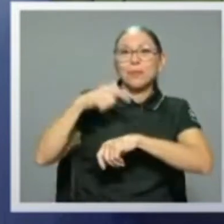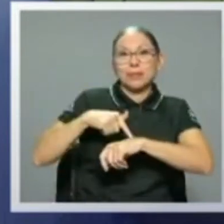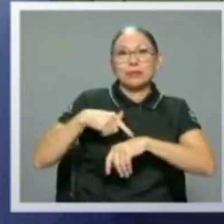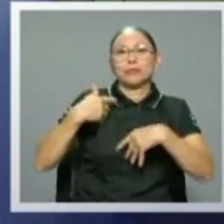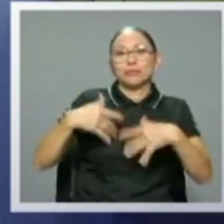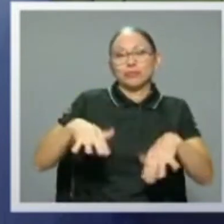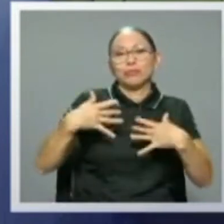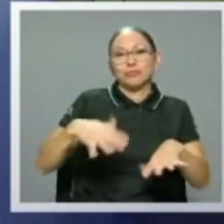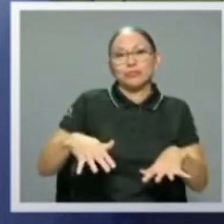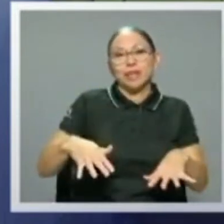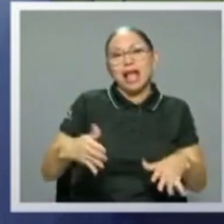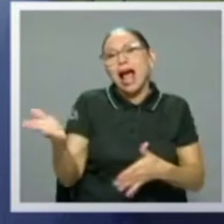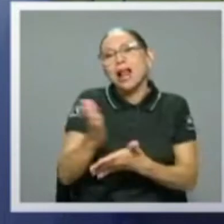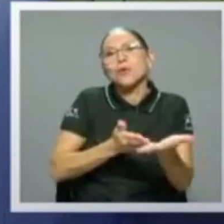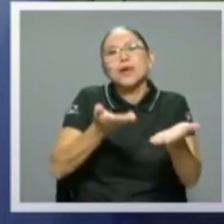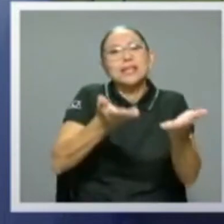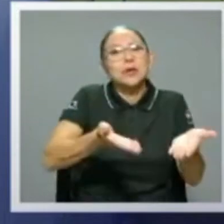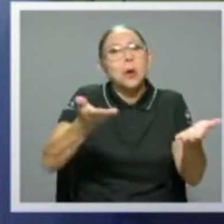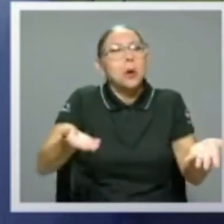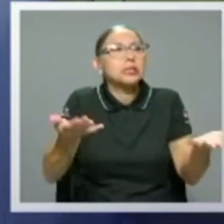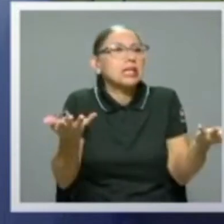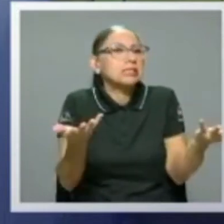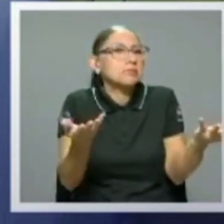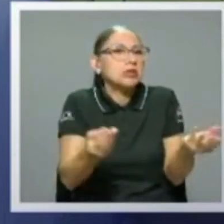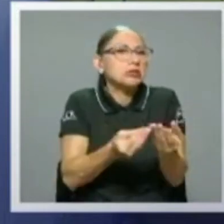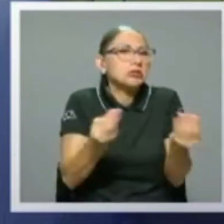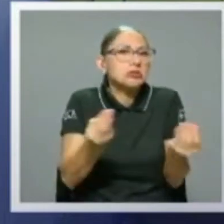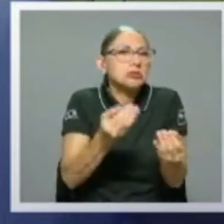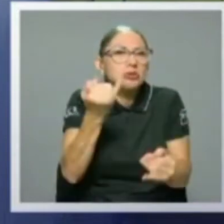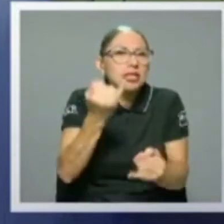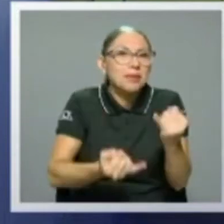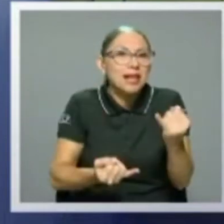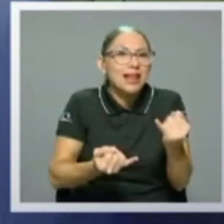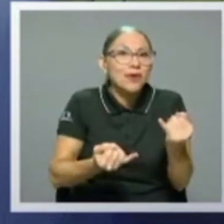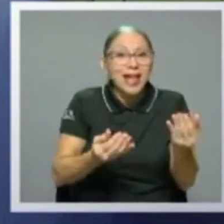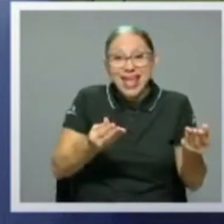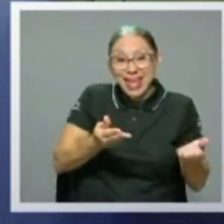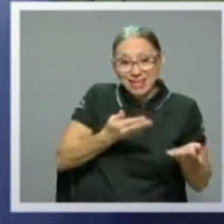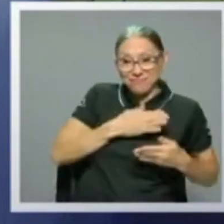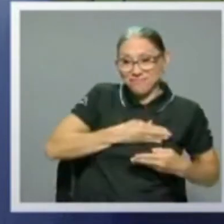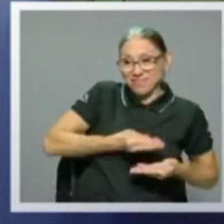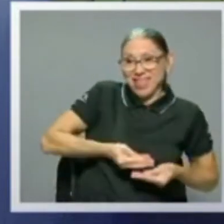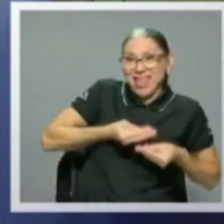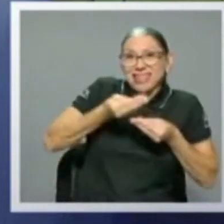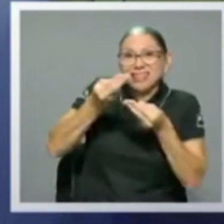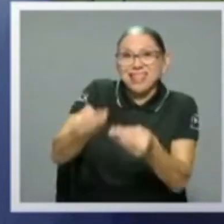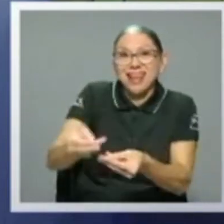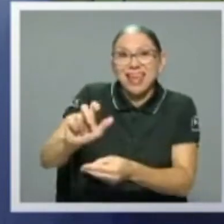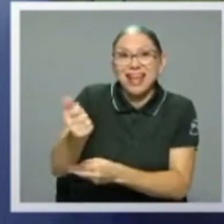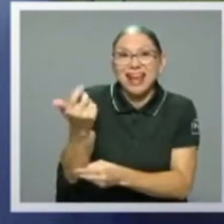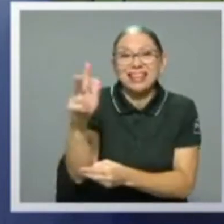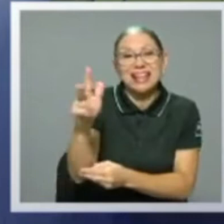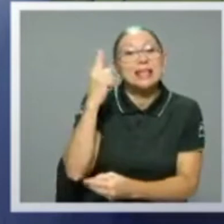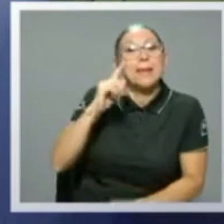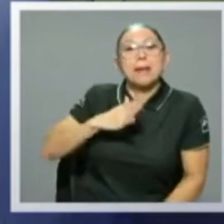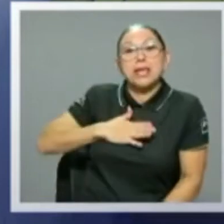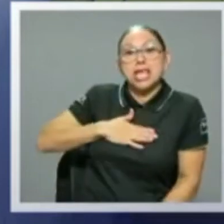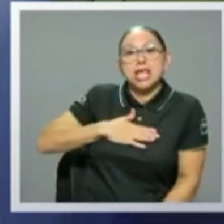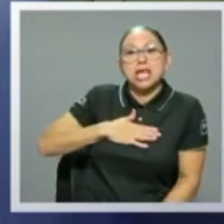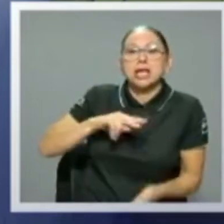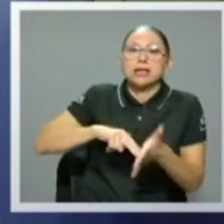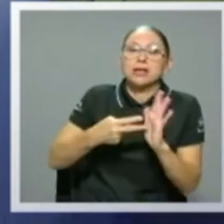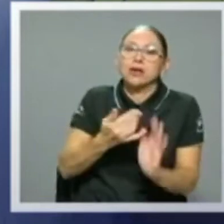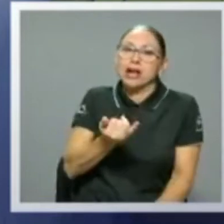había cosas que se quedaban sueltas, ¿verdad? Y la entrega del Canal 13 fue un error, a mi juicio, pero era inevitable porque